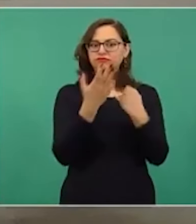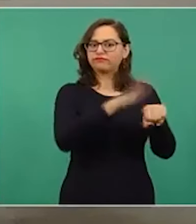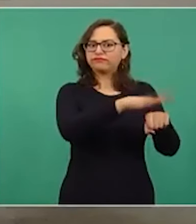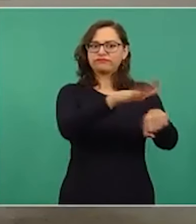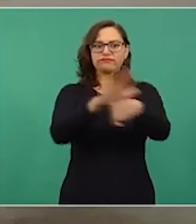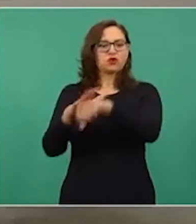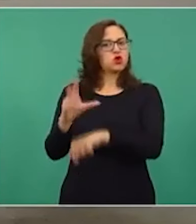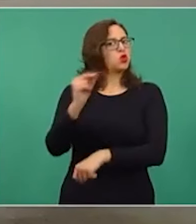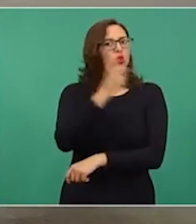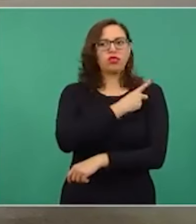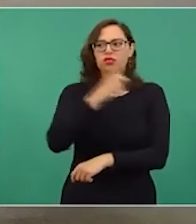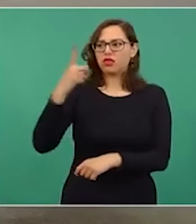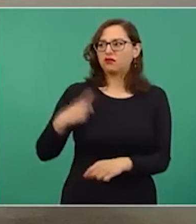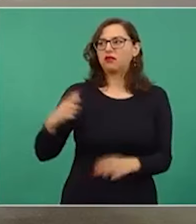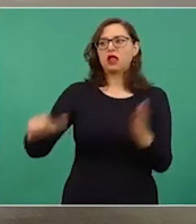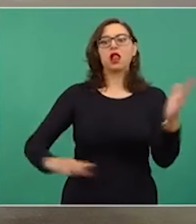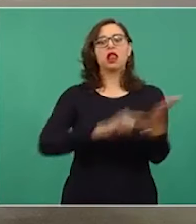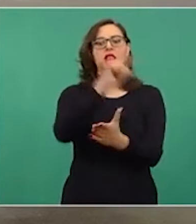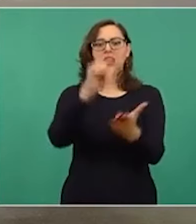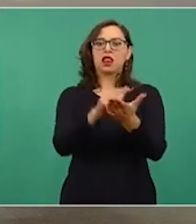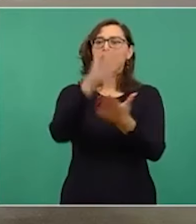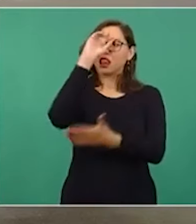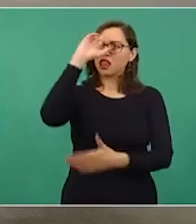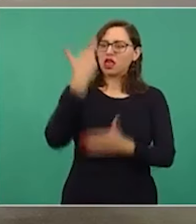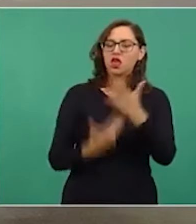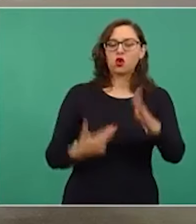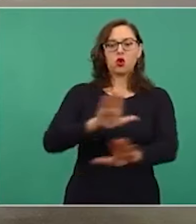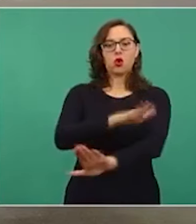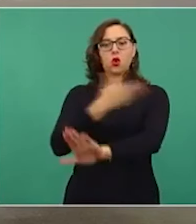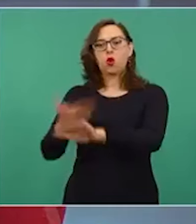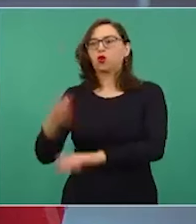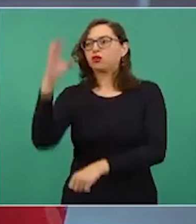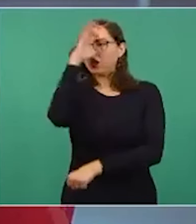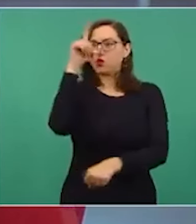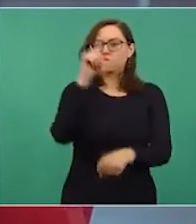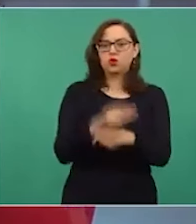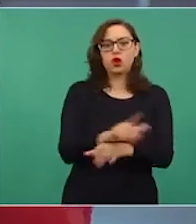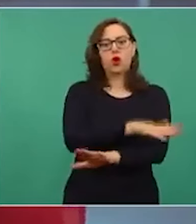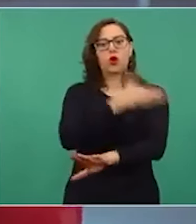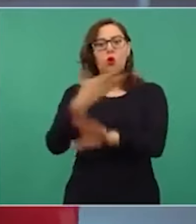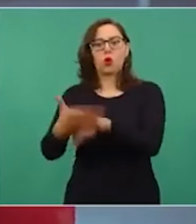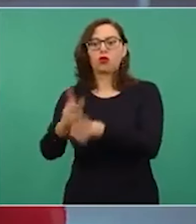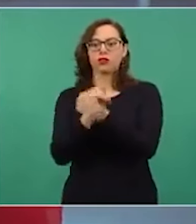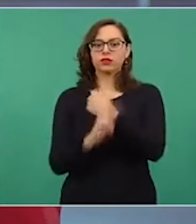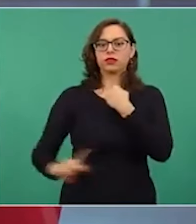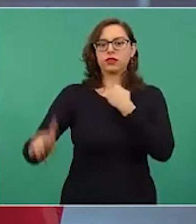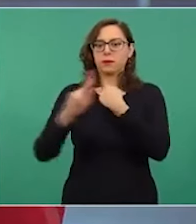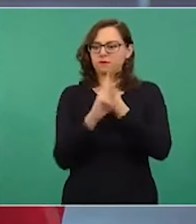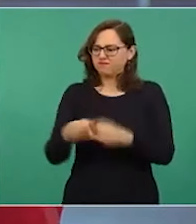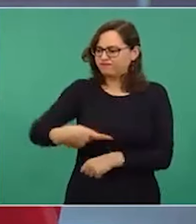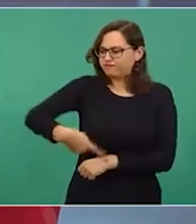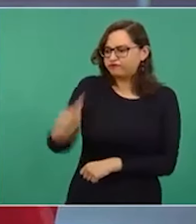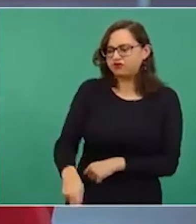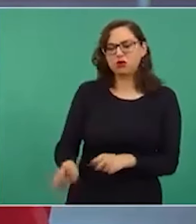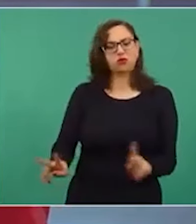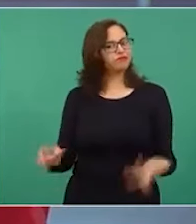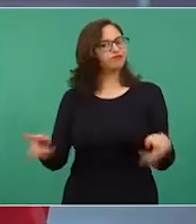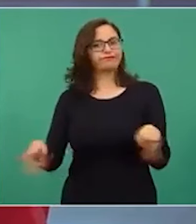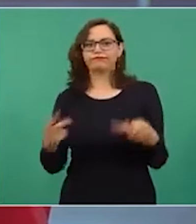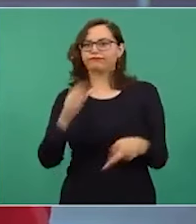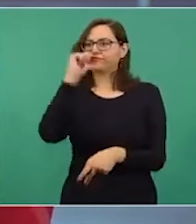son ilegales, sino que atentan contra la cultura y la identidad de pueblos y naciones. El patrimonio no se vende, se ama y